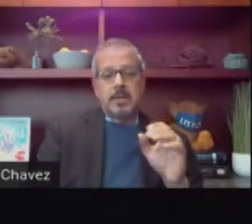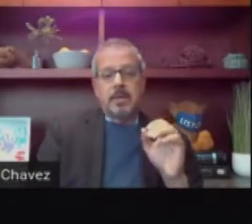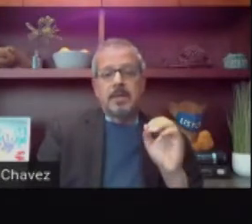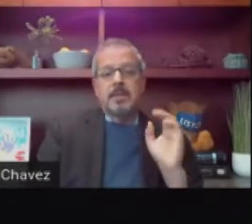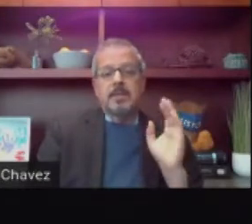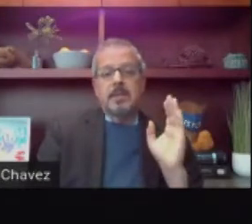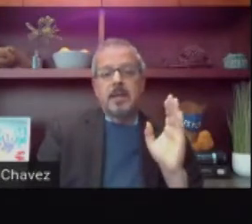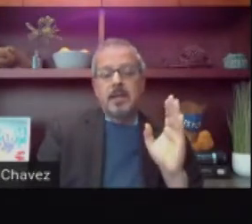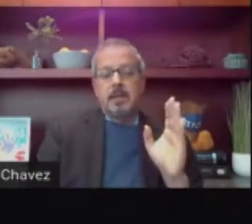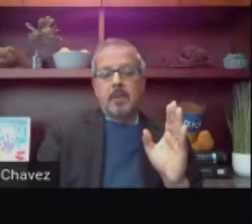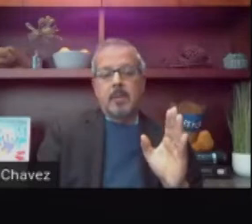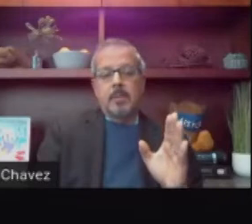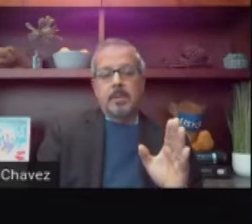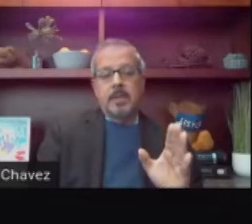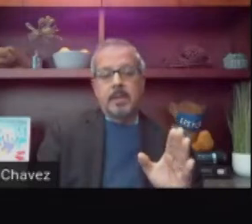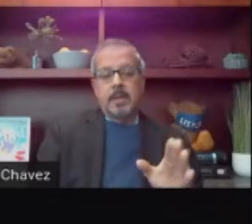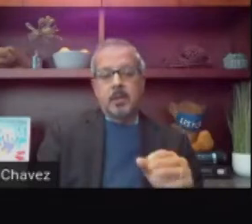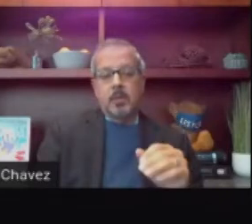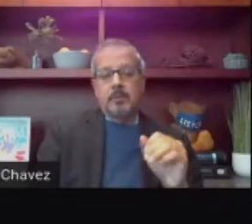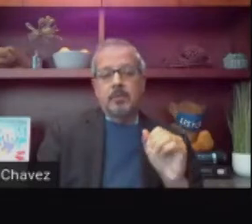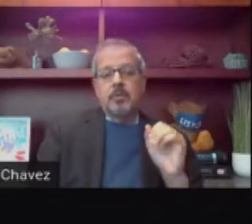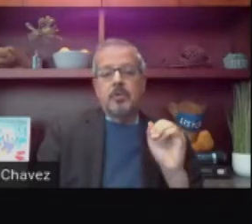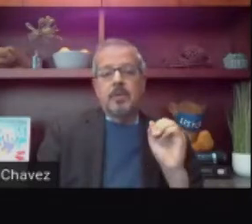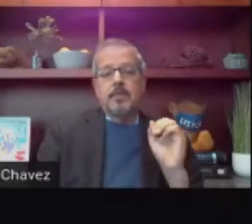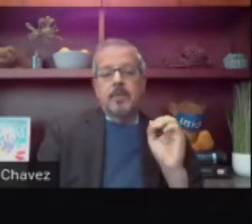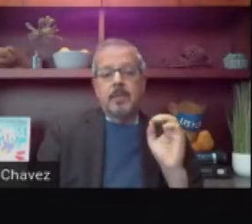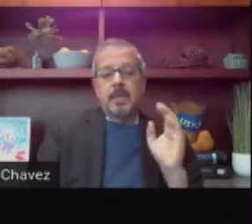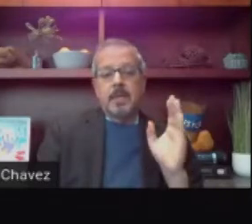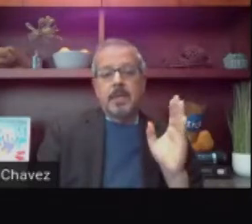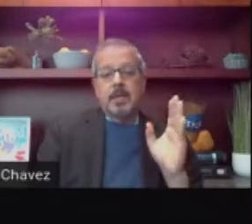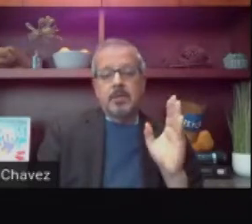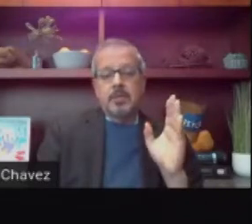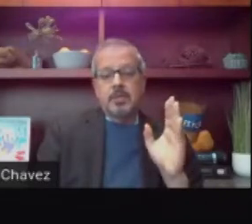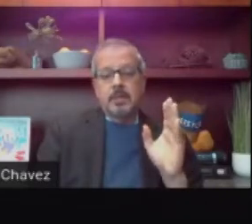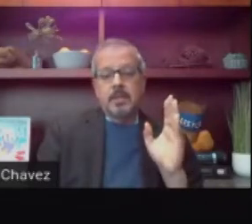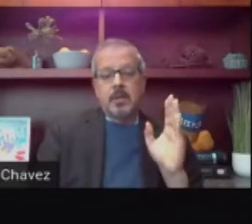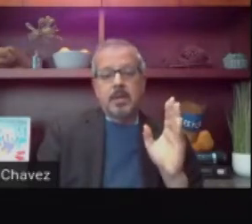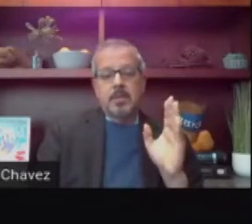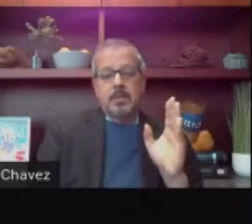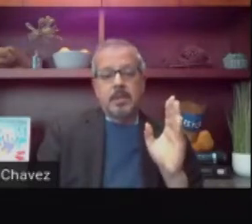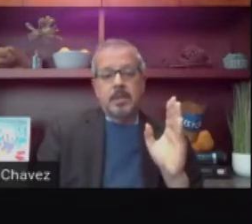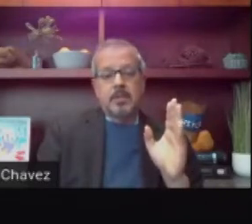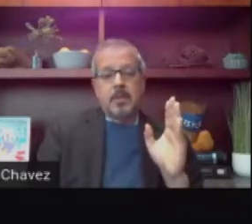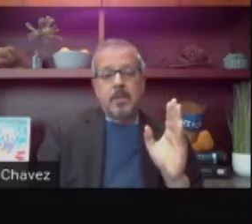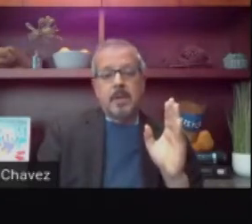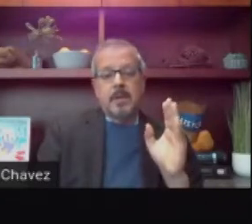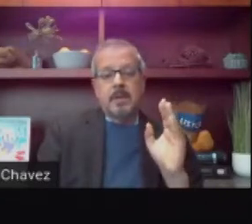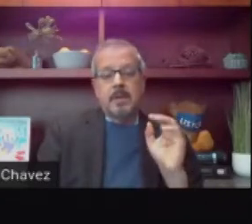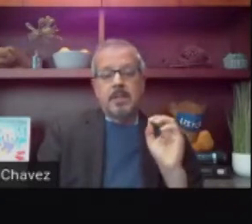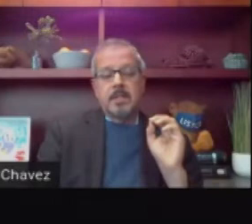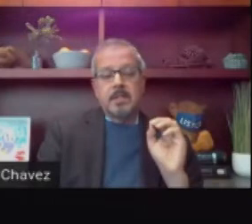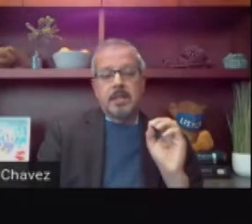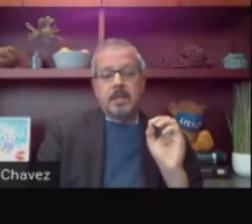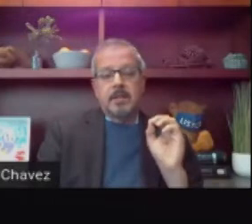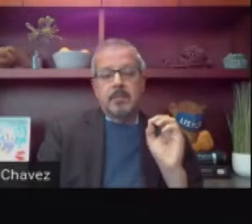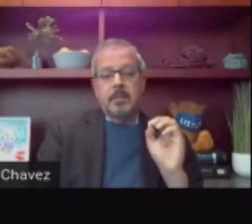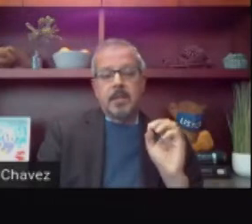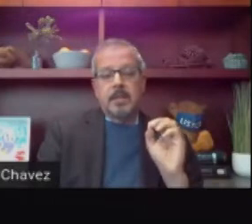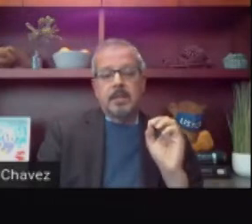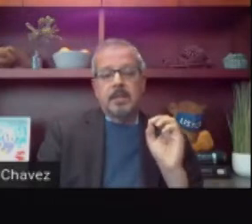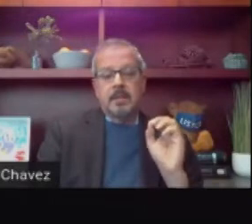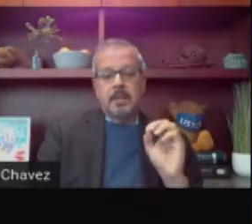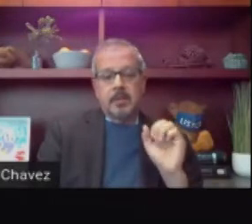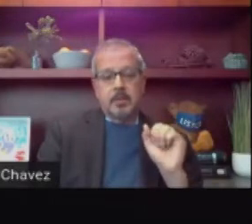nuestras escuelas abiertas, van a permitir que la economía funcione y que nuestro sistema de educación, de atención médica,